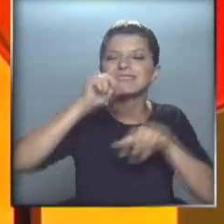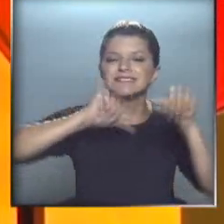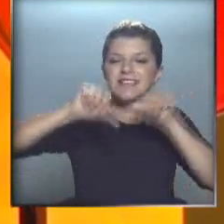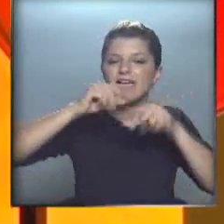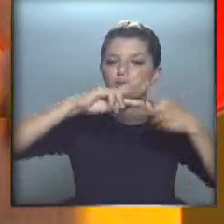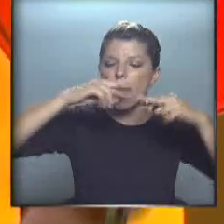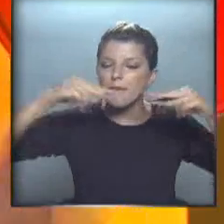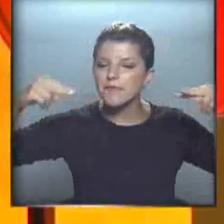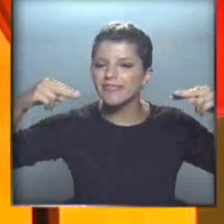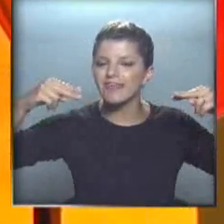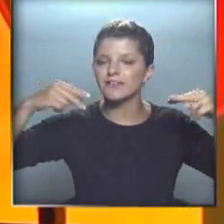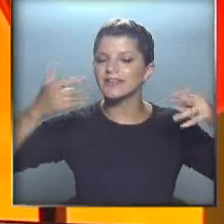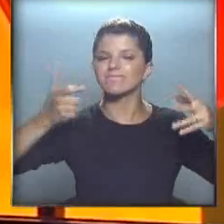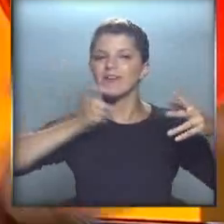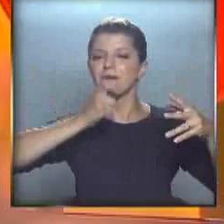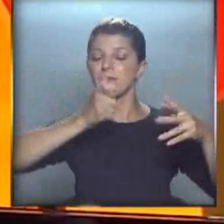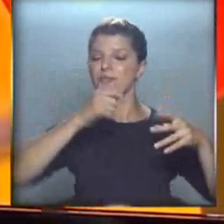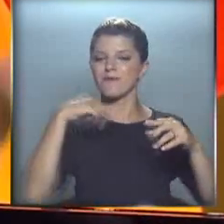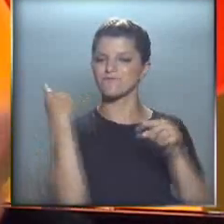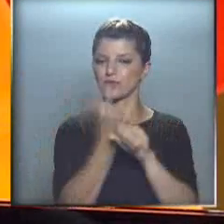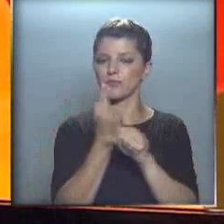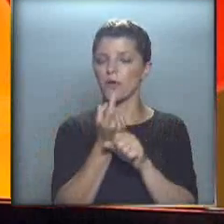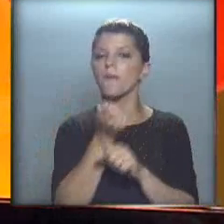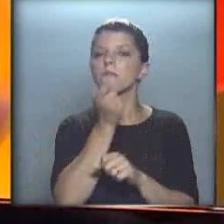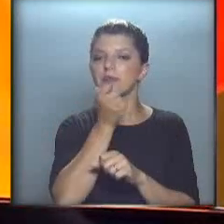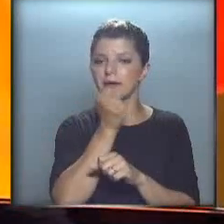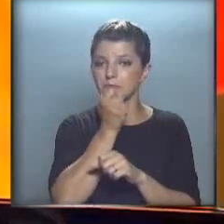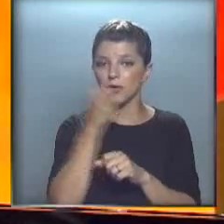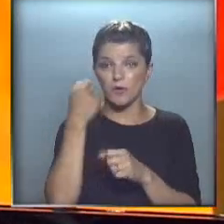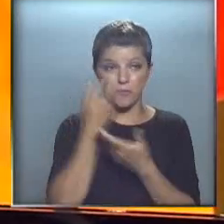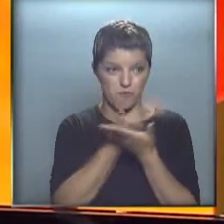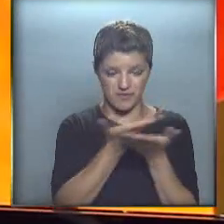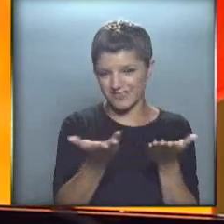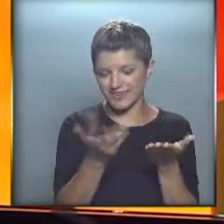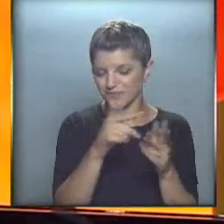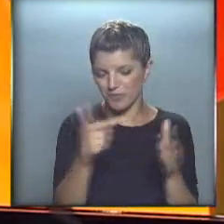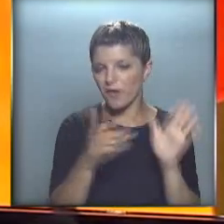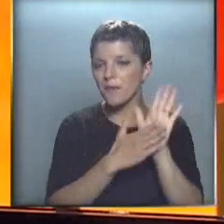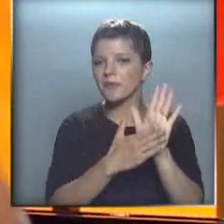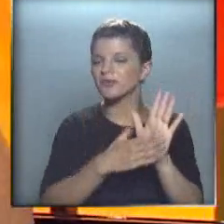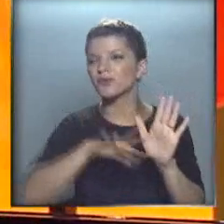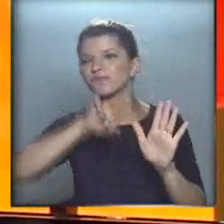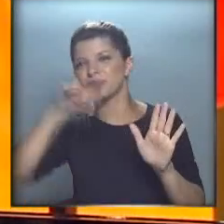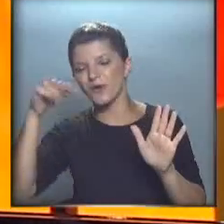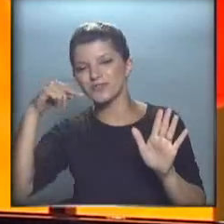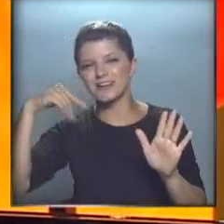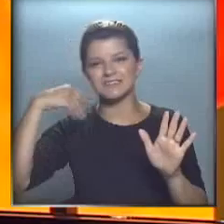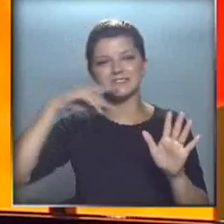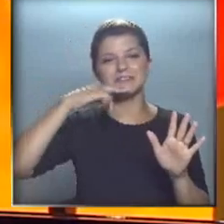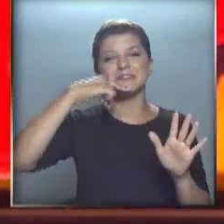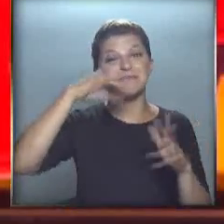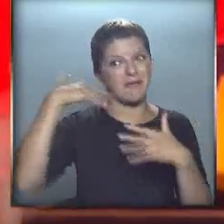que es aquel mapa que dice todos los vínculos que hay genéticos, puede dar cuenta de esto, pero... Yo le encuentro otra respuesta, pero es muy compleja. A lo